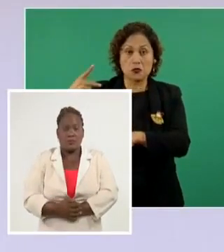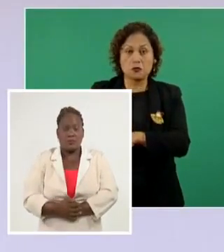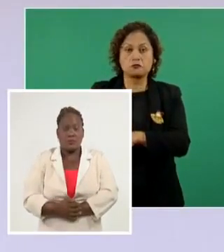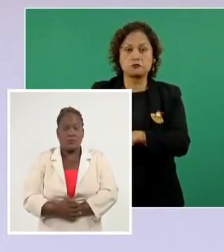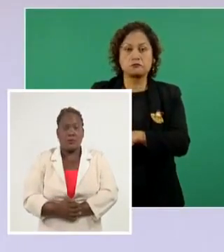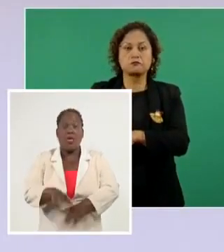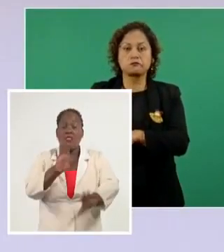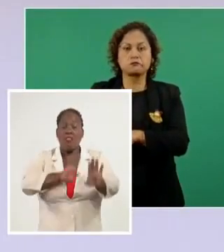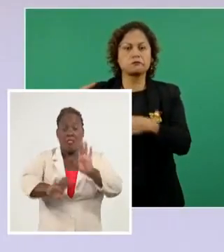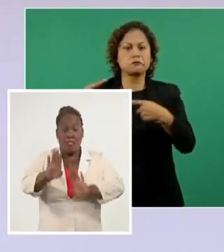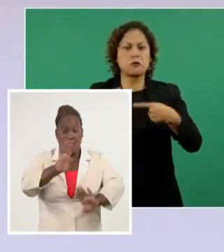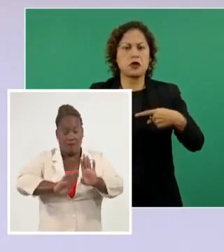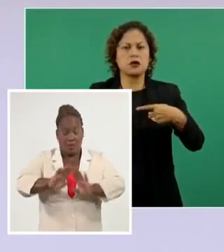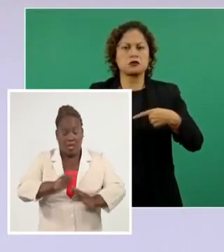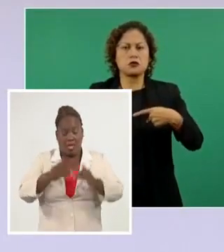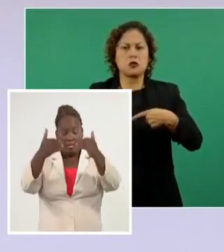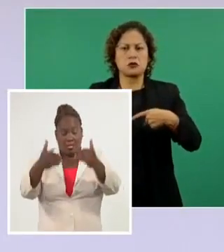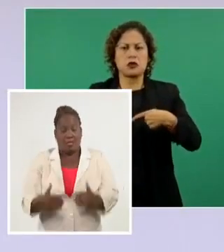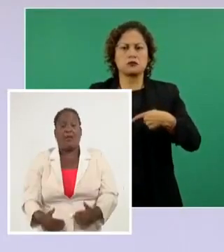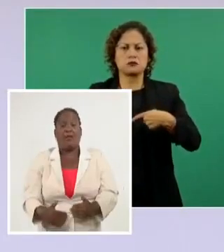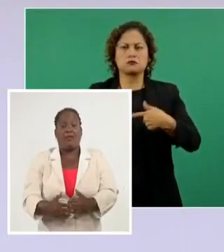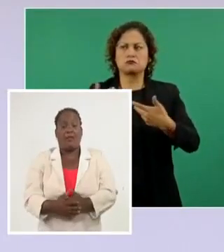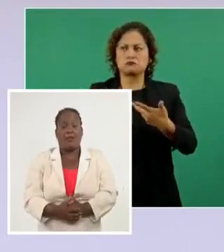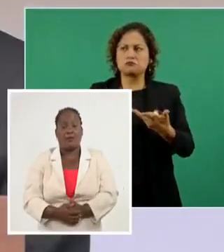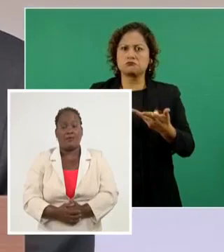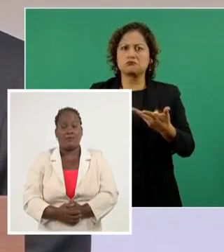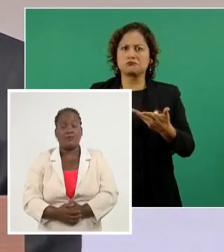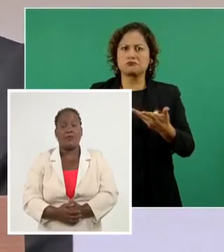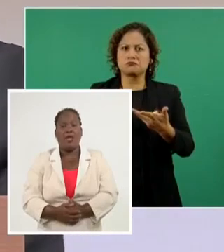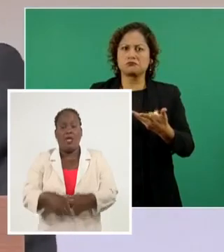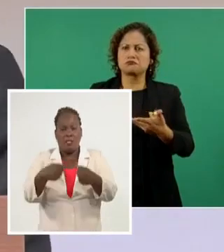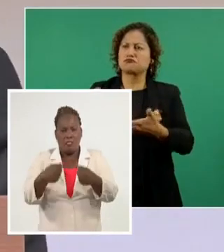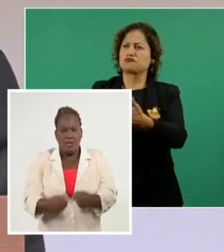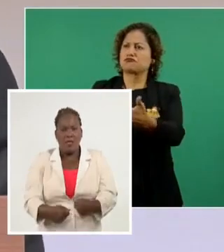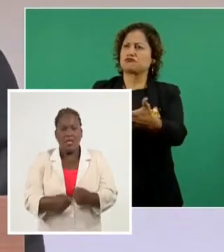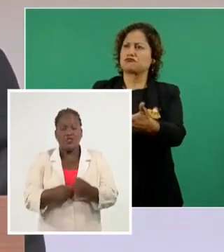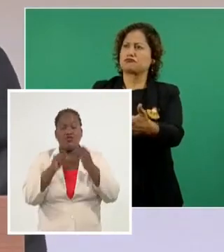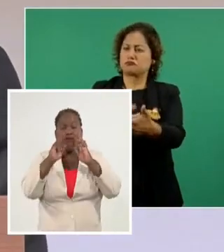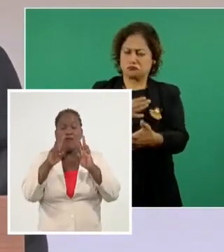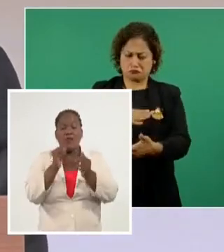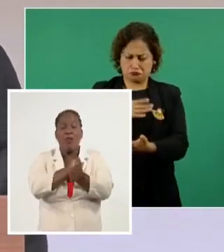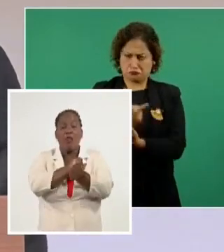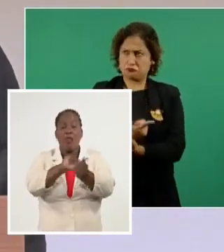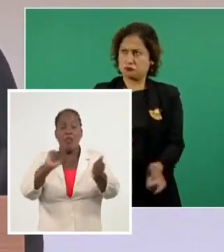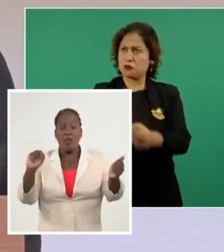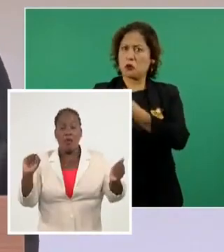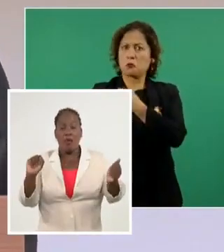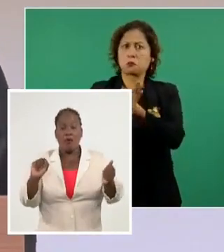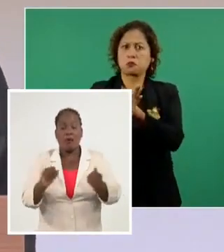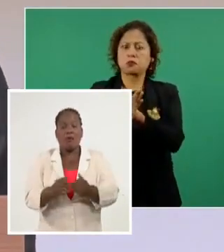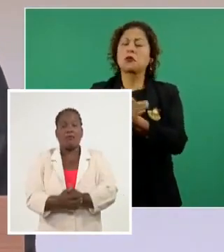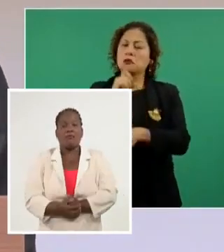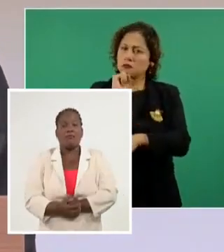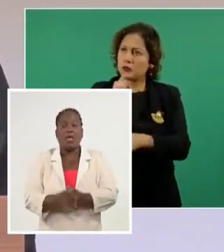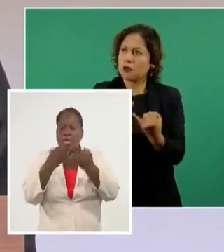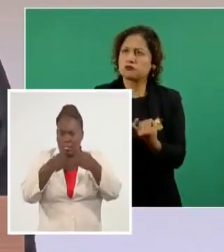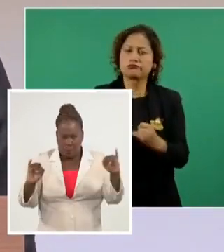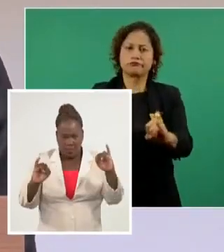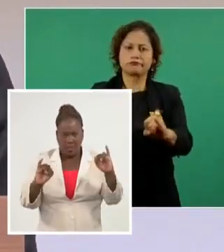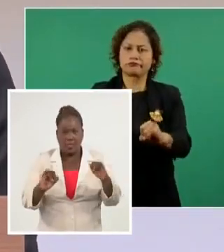defender con dignidad su derecho a vivir libres e independientes.